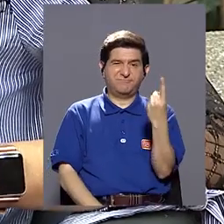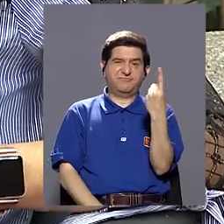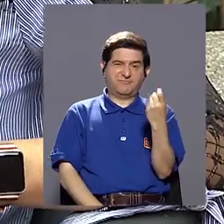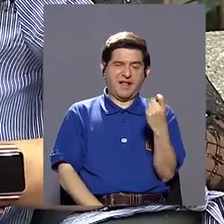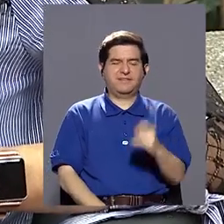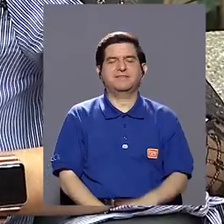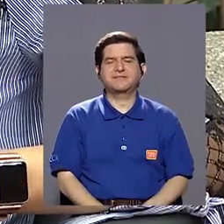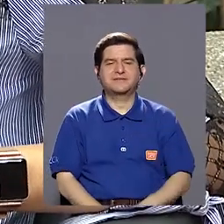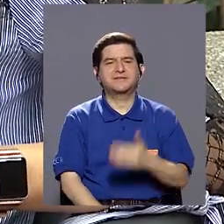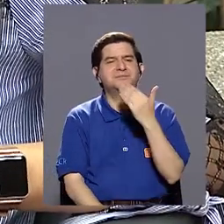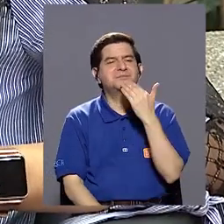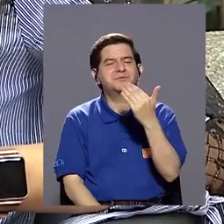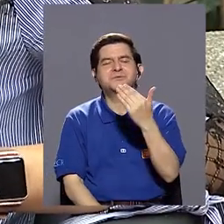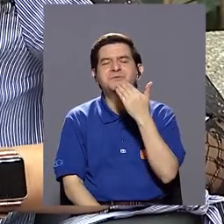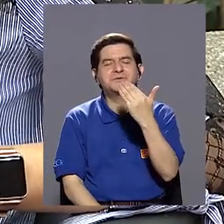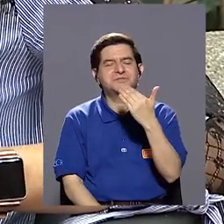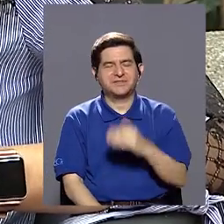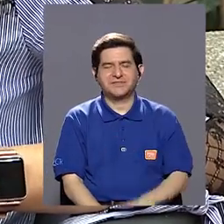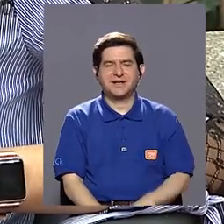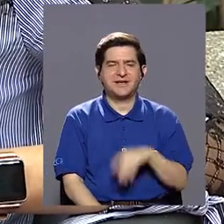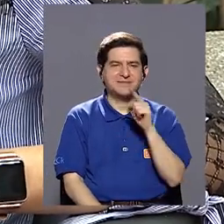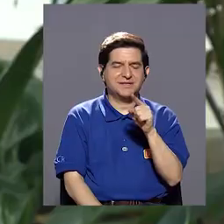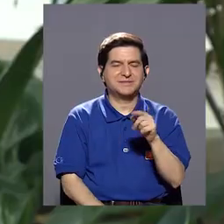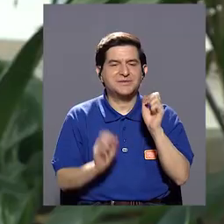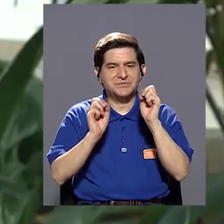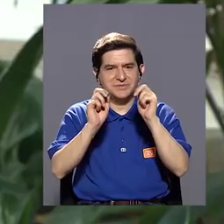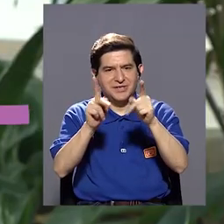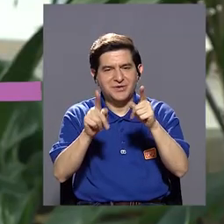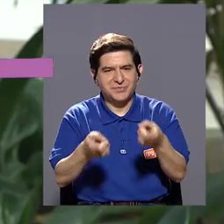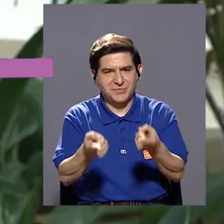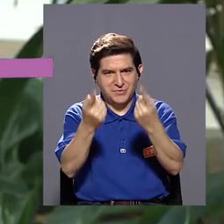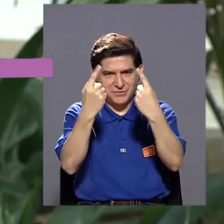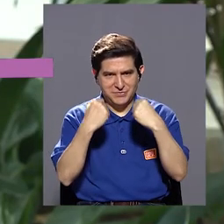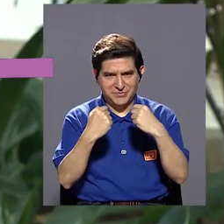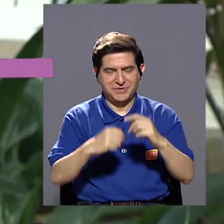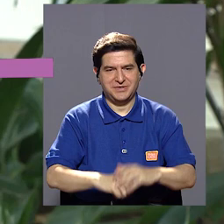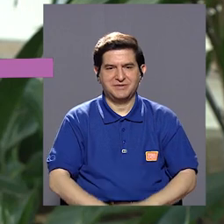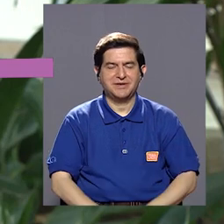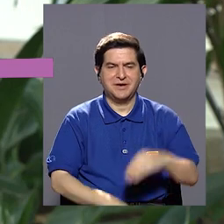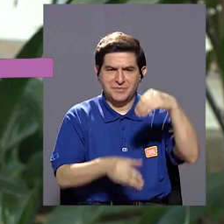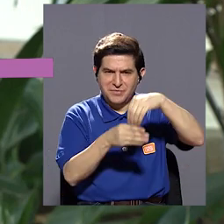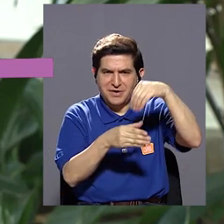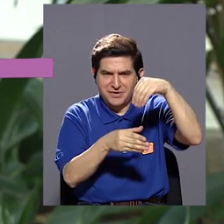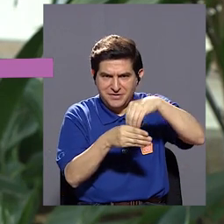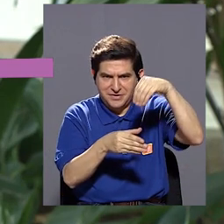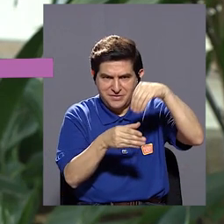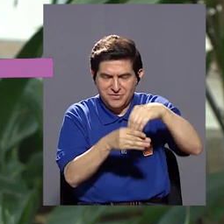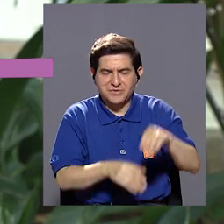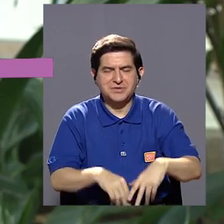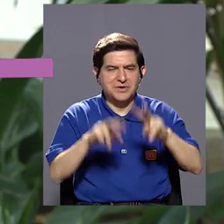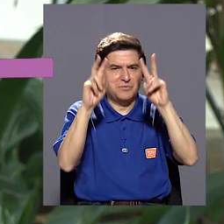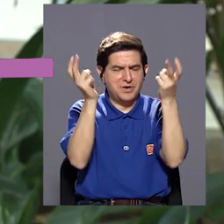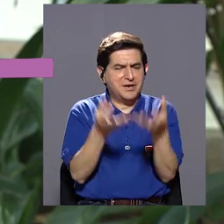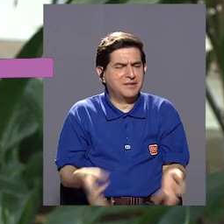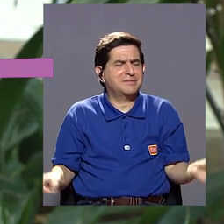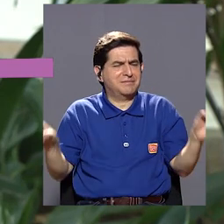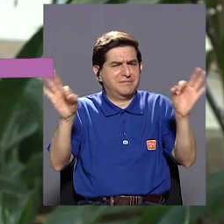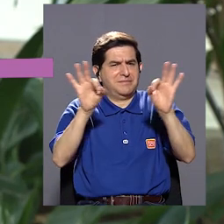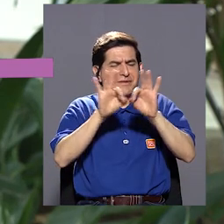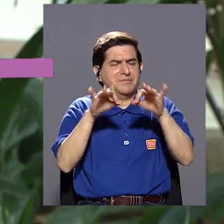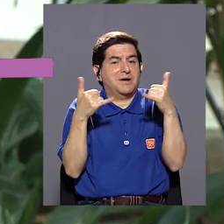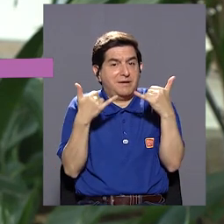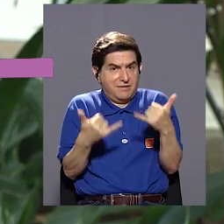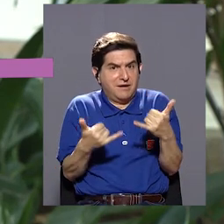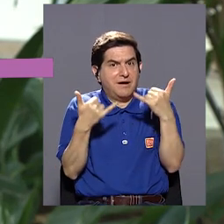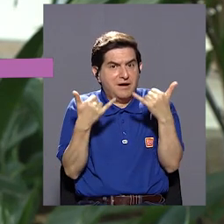falta. Agradecerte, Esteban, este espacio. Con mucho gusto. Y que hayas aportado sobre este tema tan importante en